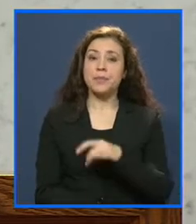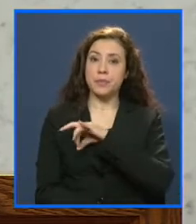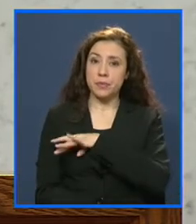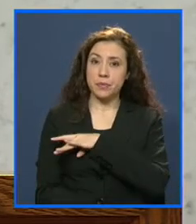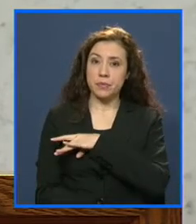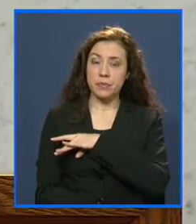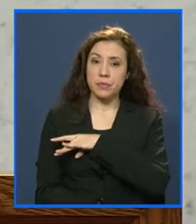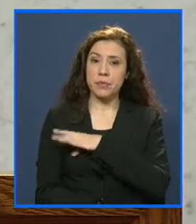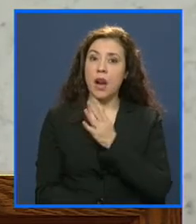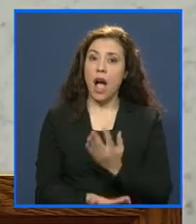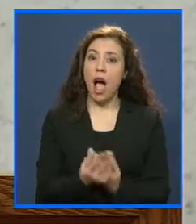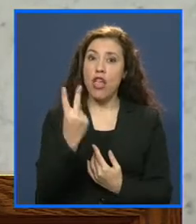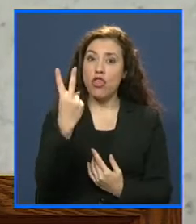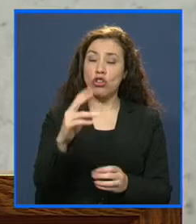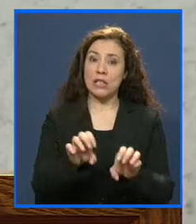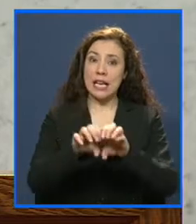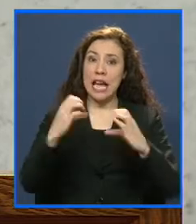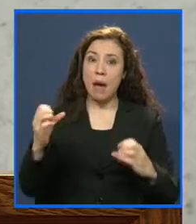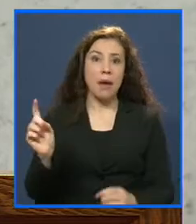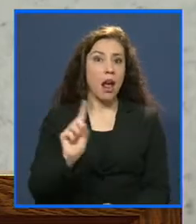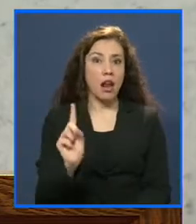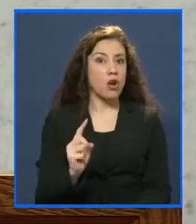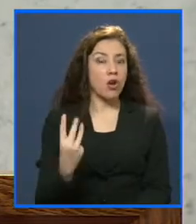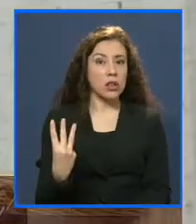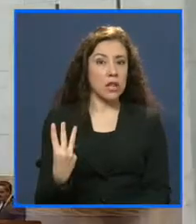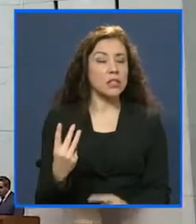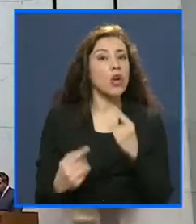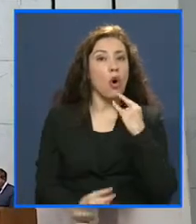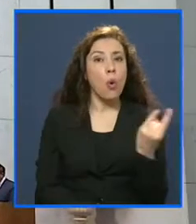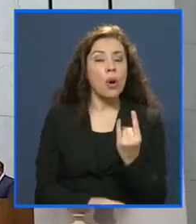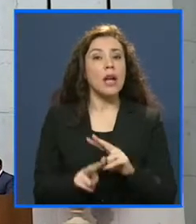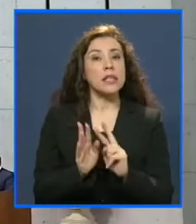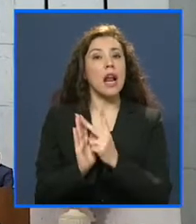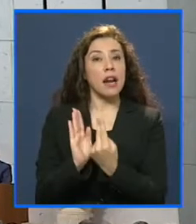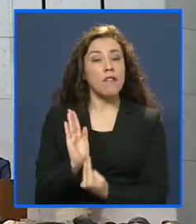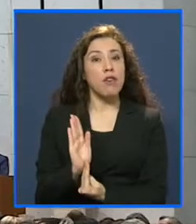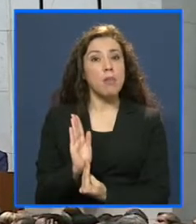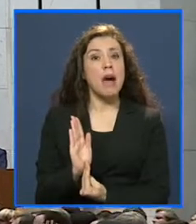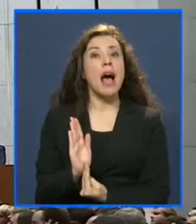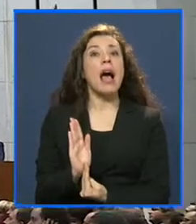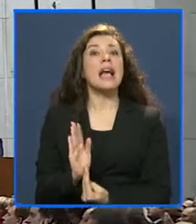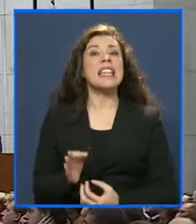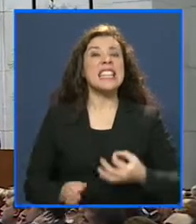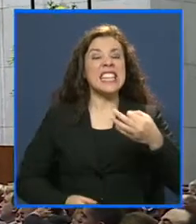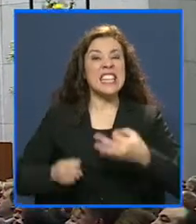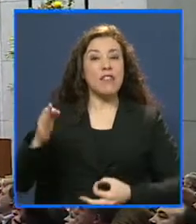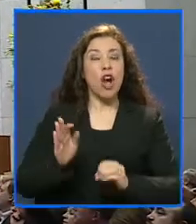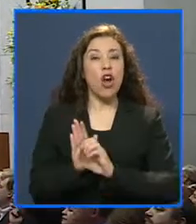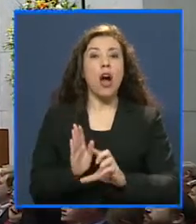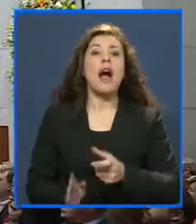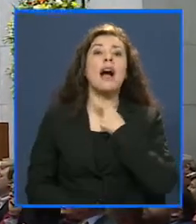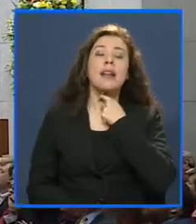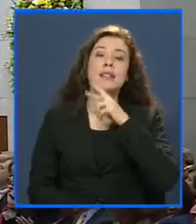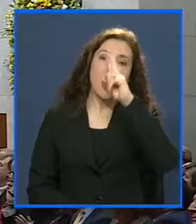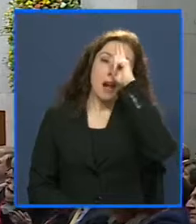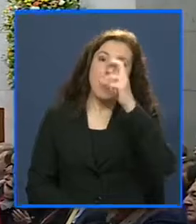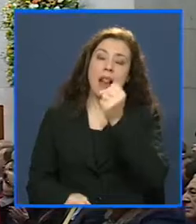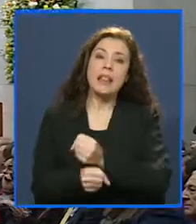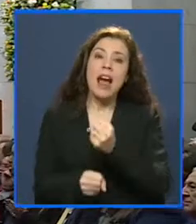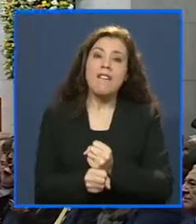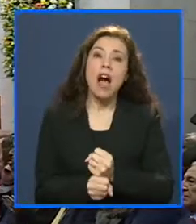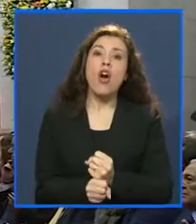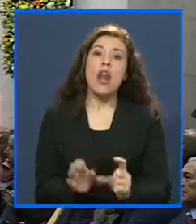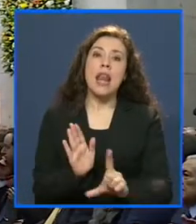tiene dos cámaras no tres es urgente una reforma al tribunal constitucional que garantiza el respeto al trámite legislativo y a la